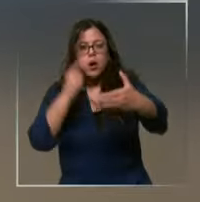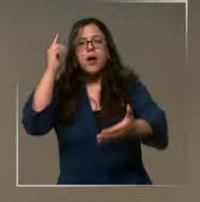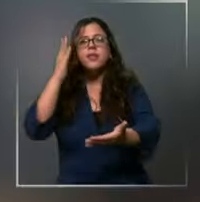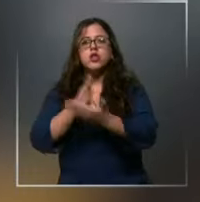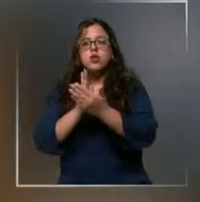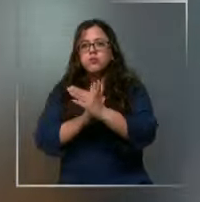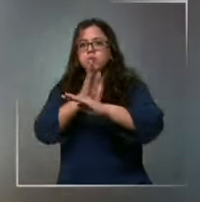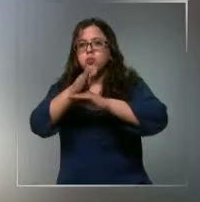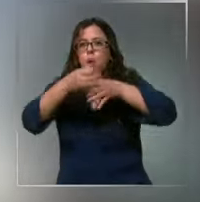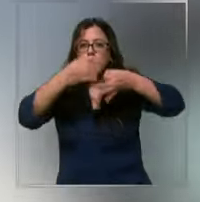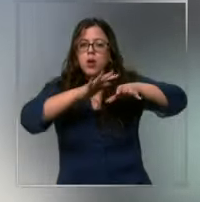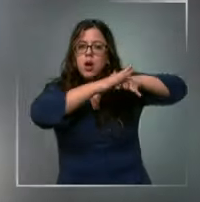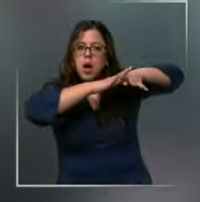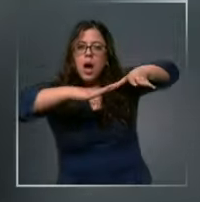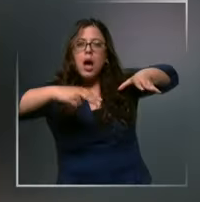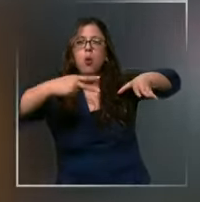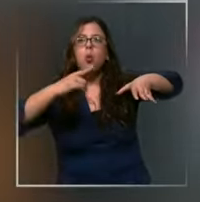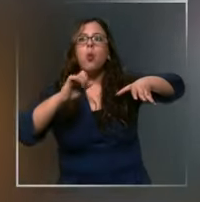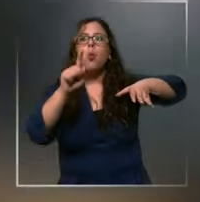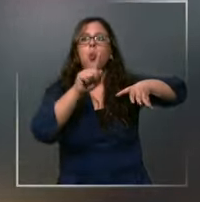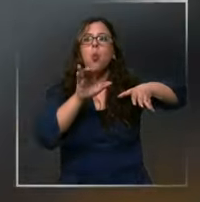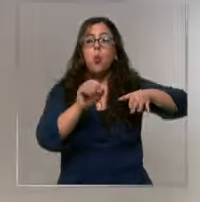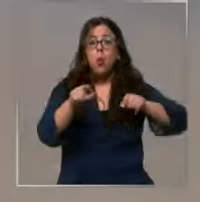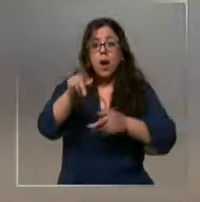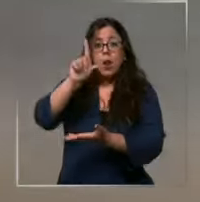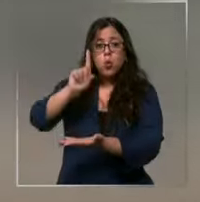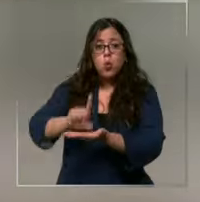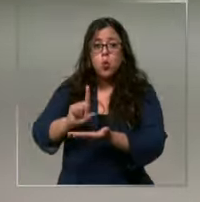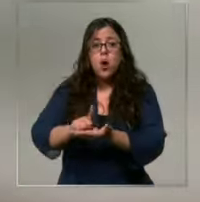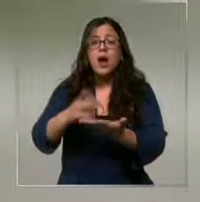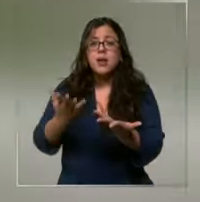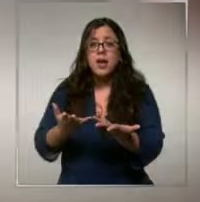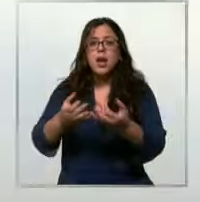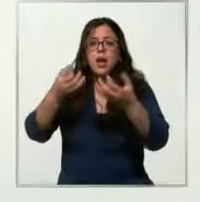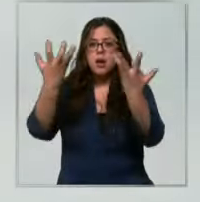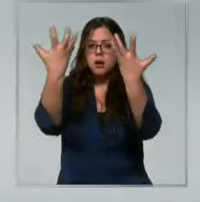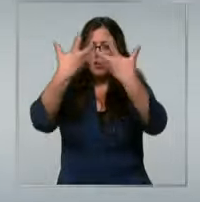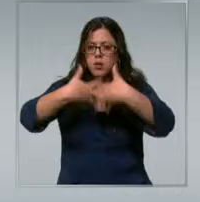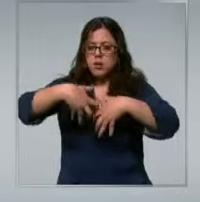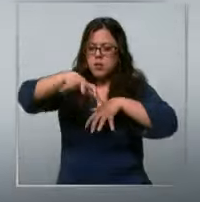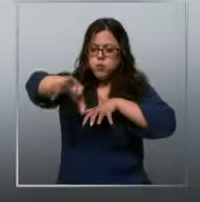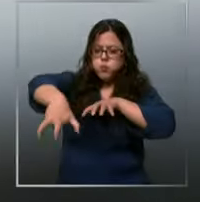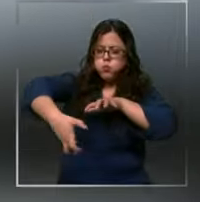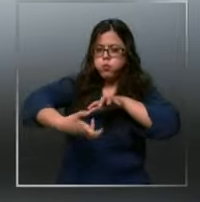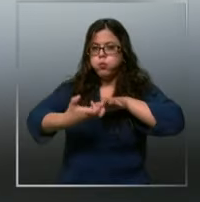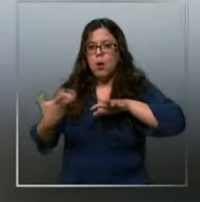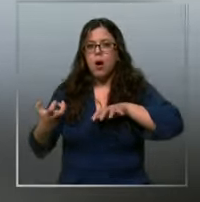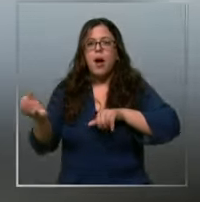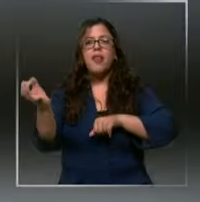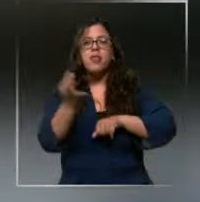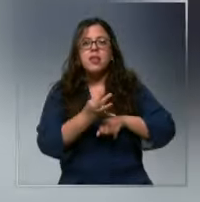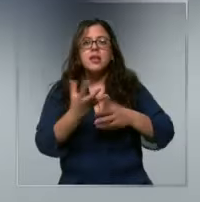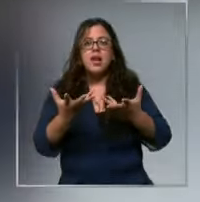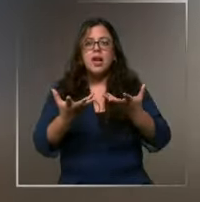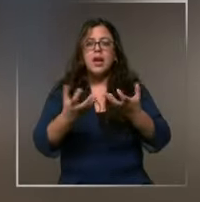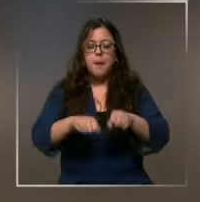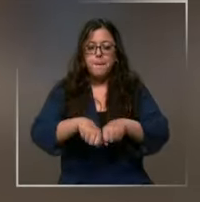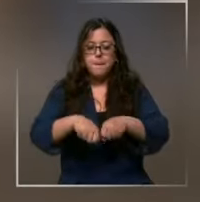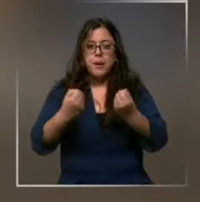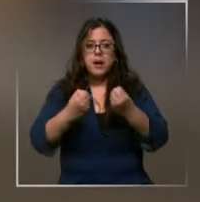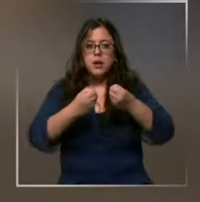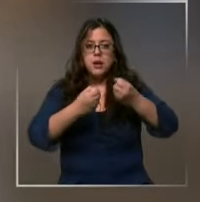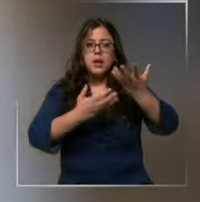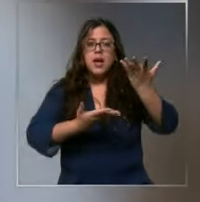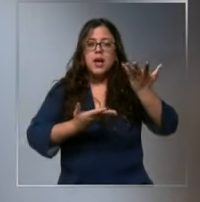la desembocadura del río Huasco porque en ese lugar estaba trabajando una retroexcavadora en lo que dicen, destruyendo la barrera dunar